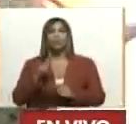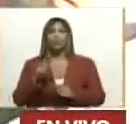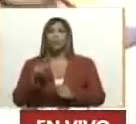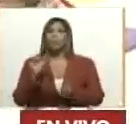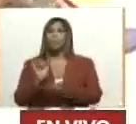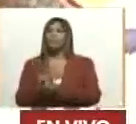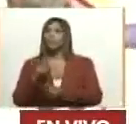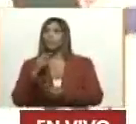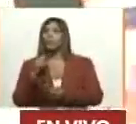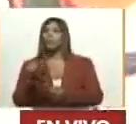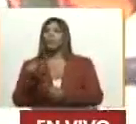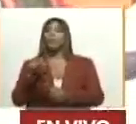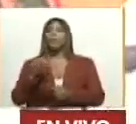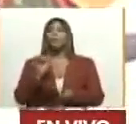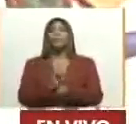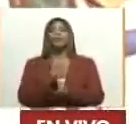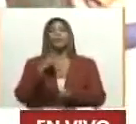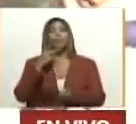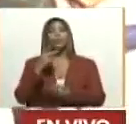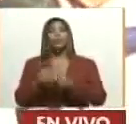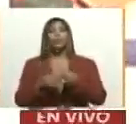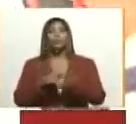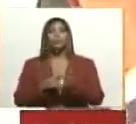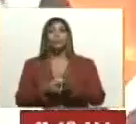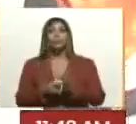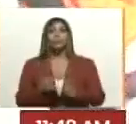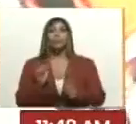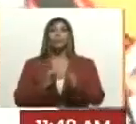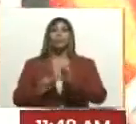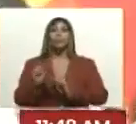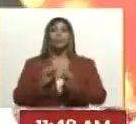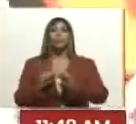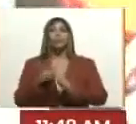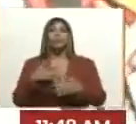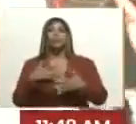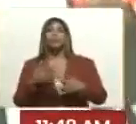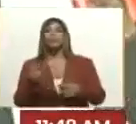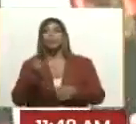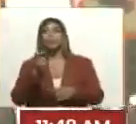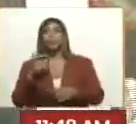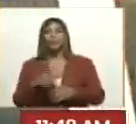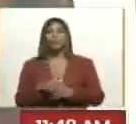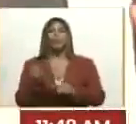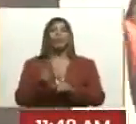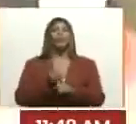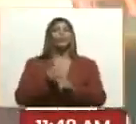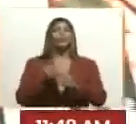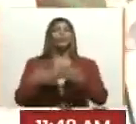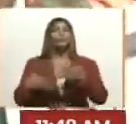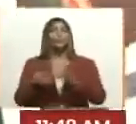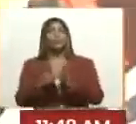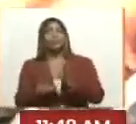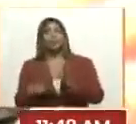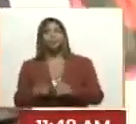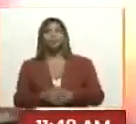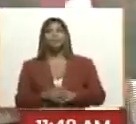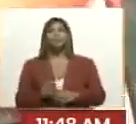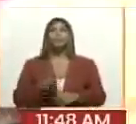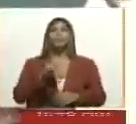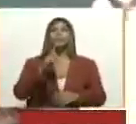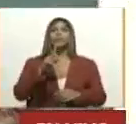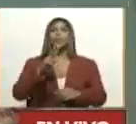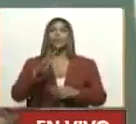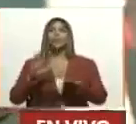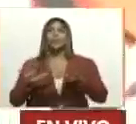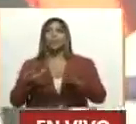políticos. Presos políticos son los que defienden los intereses del pueblo, los que luchan por ampliar derechos. Hay 129 en